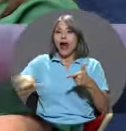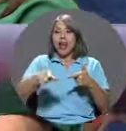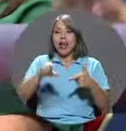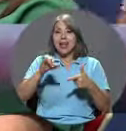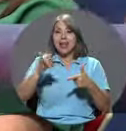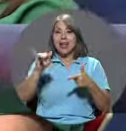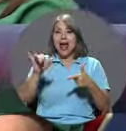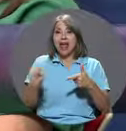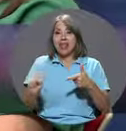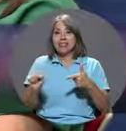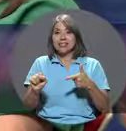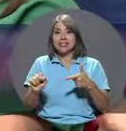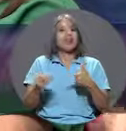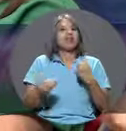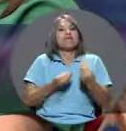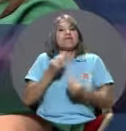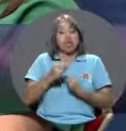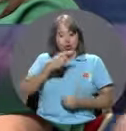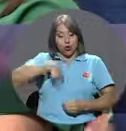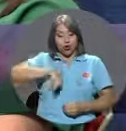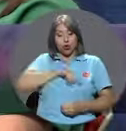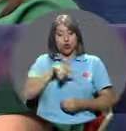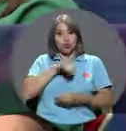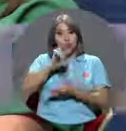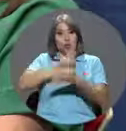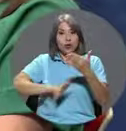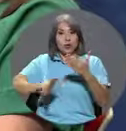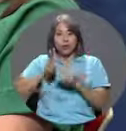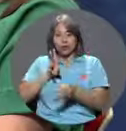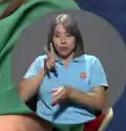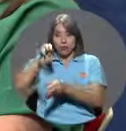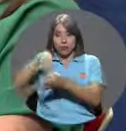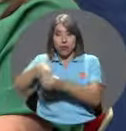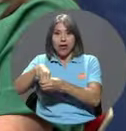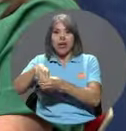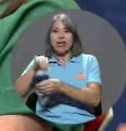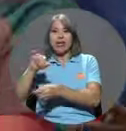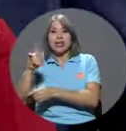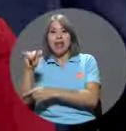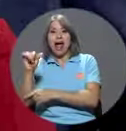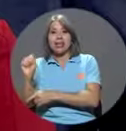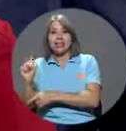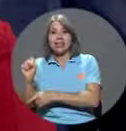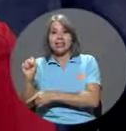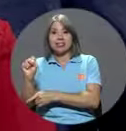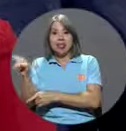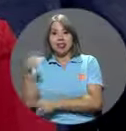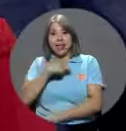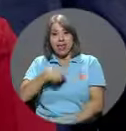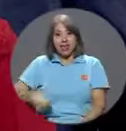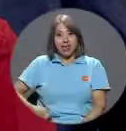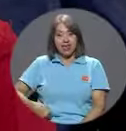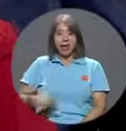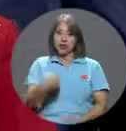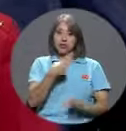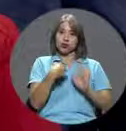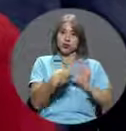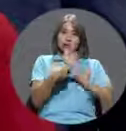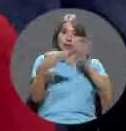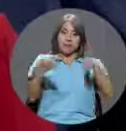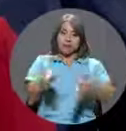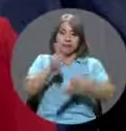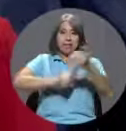y establece quiénes conforman. Nosotros como universidad somos parte de la ILAIS de Heredia, ¿verdad?